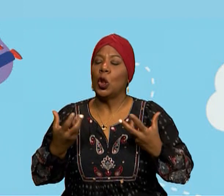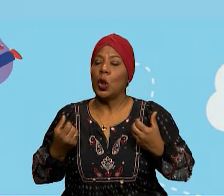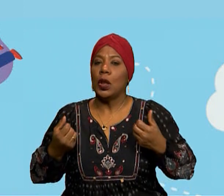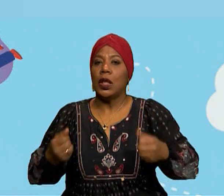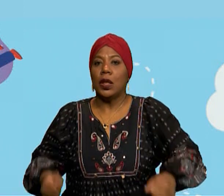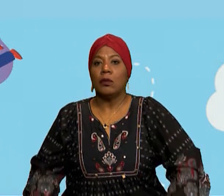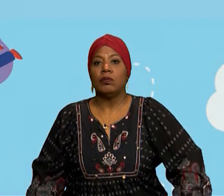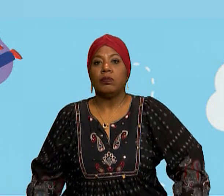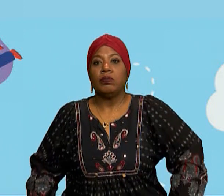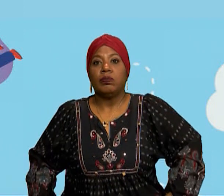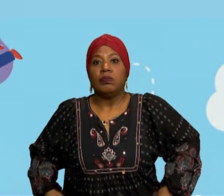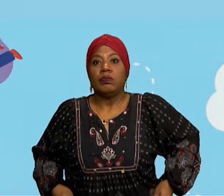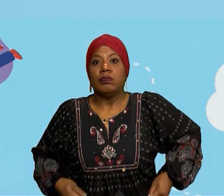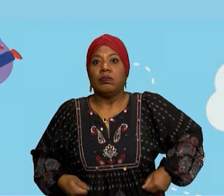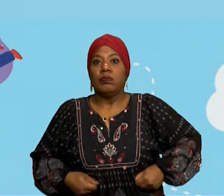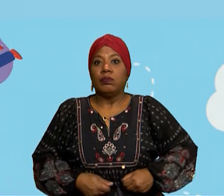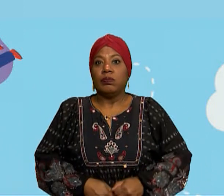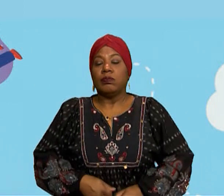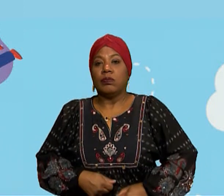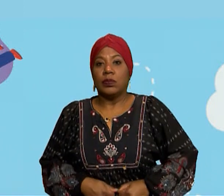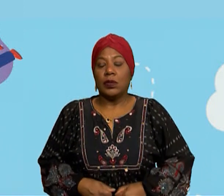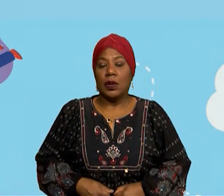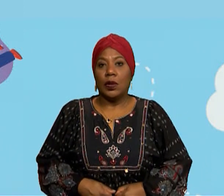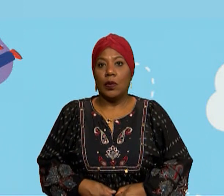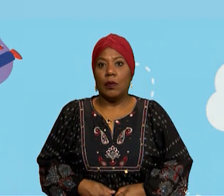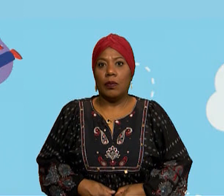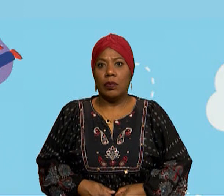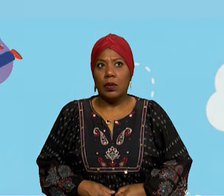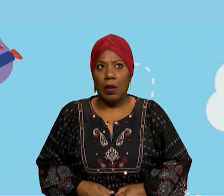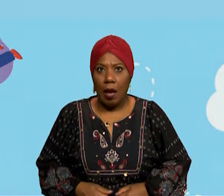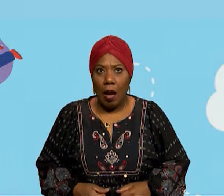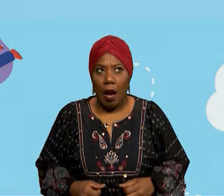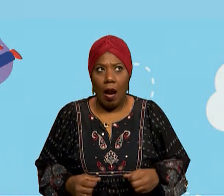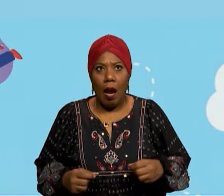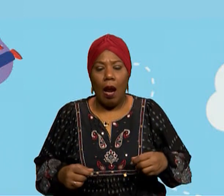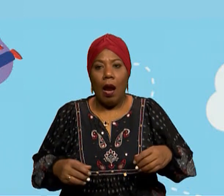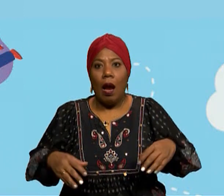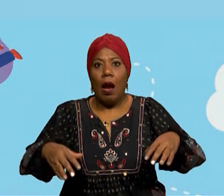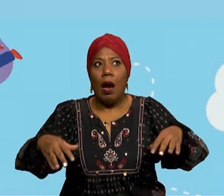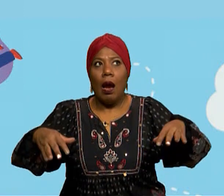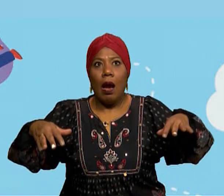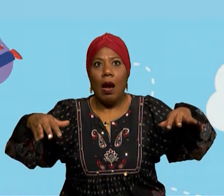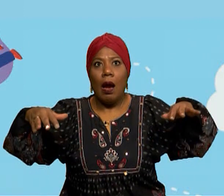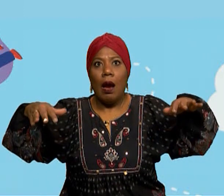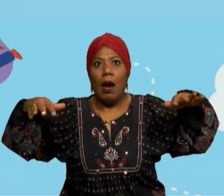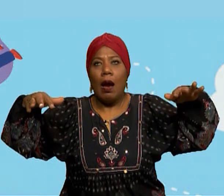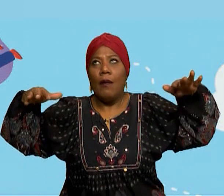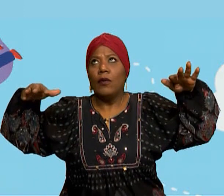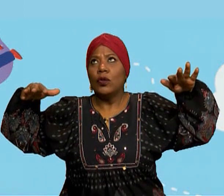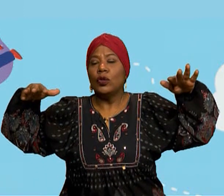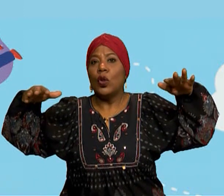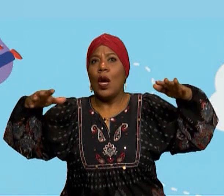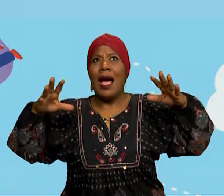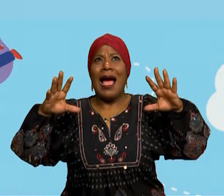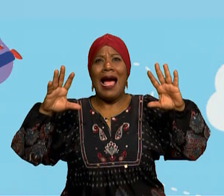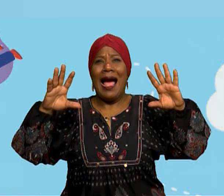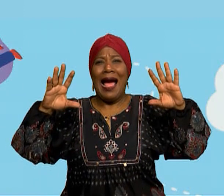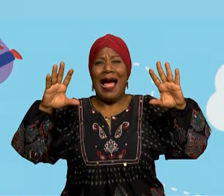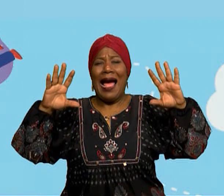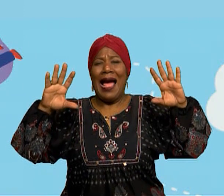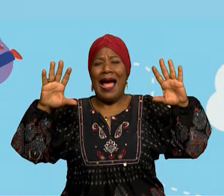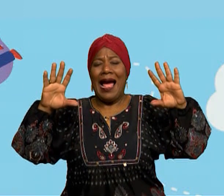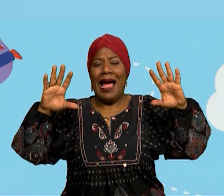los colocó. En unos segundos comenzó a elevarse y el niño gritó asustado: